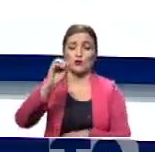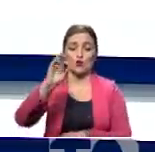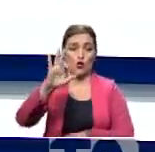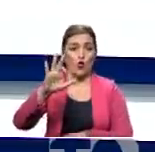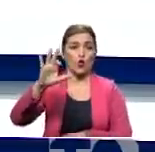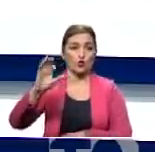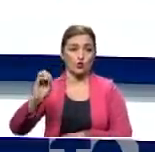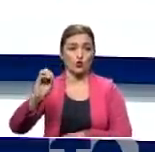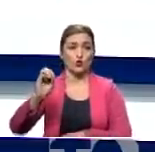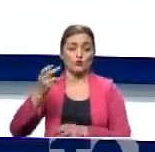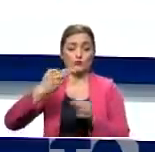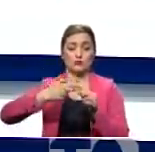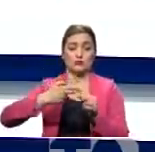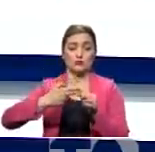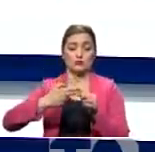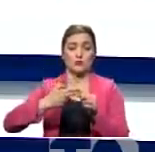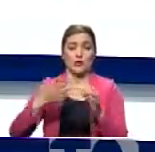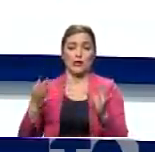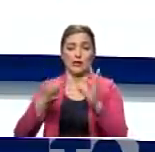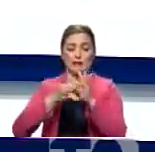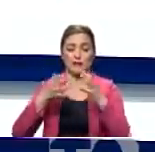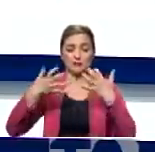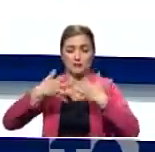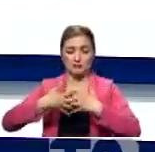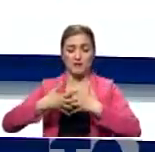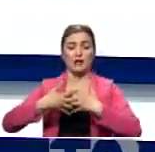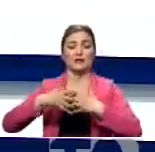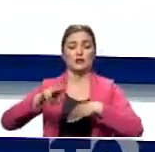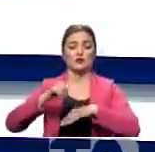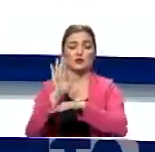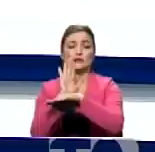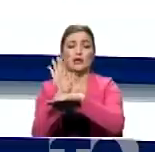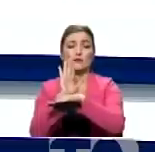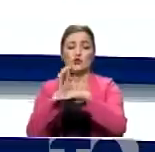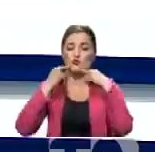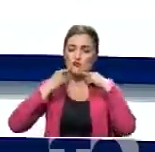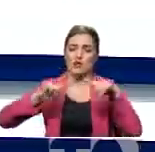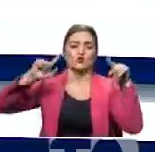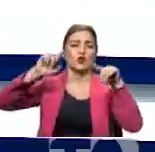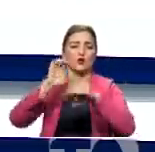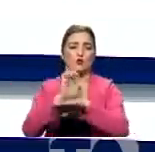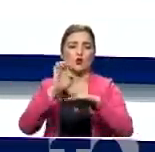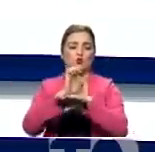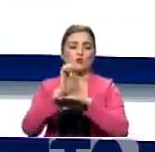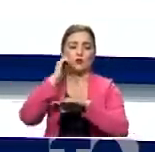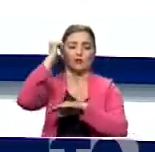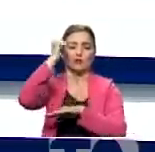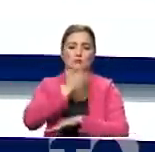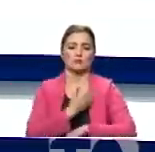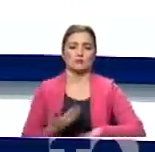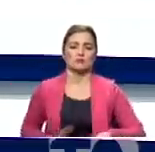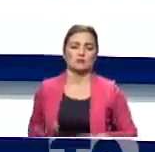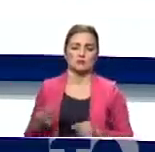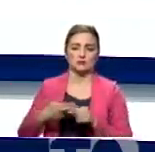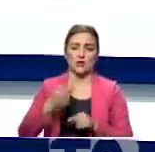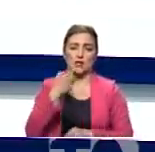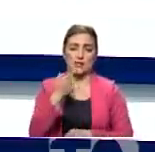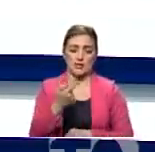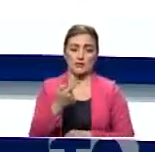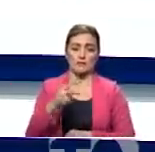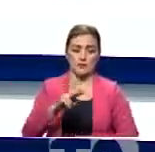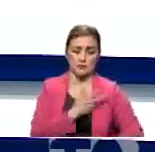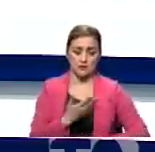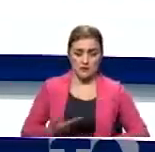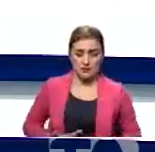Sonnenholzner, participó también de esta cadena que se registró la noche de ayer, una cadena nacional donde estuvo el presidente de la República. Él aseguró que estas